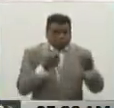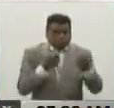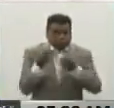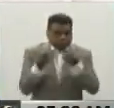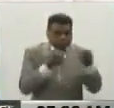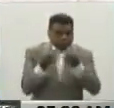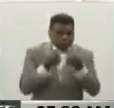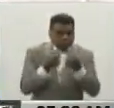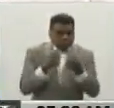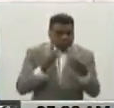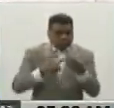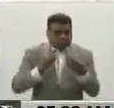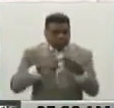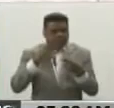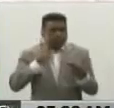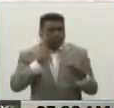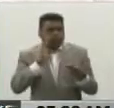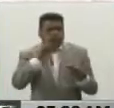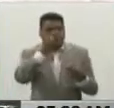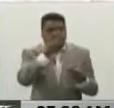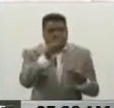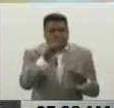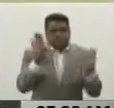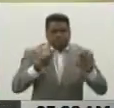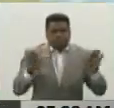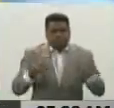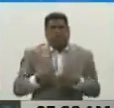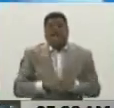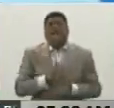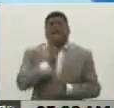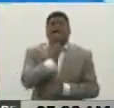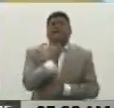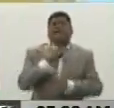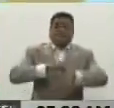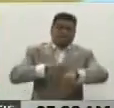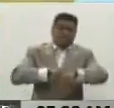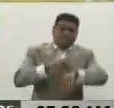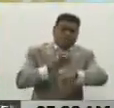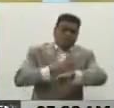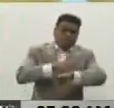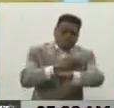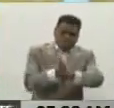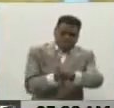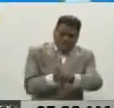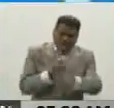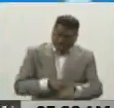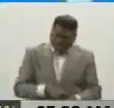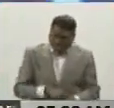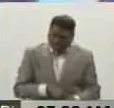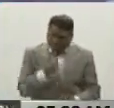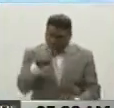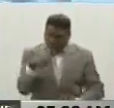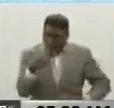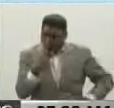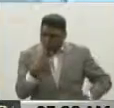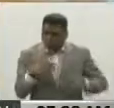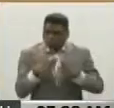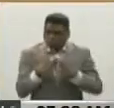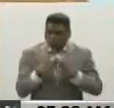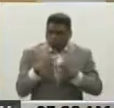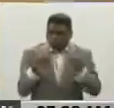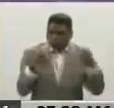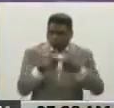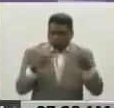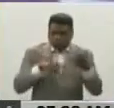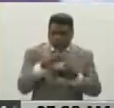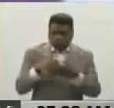Ahora, ¿no será un poco tardío esta acción de la misión Robinson Digital en medio de una guerra como la que estamos, en donde se le está diciendo, mira, a través de los medios, a través de